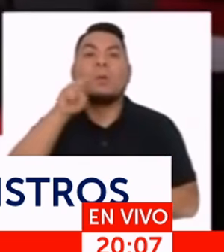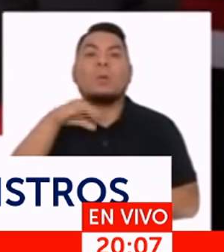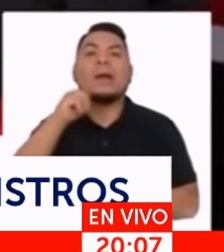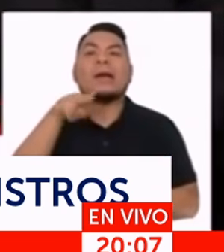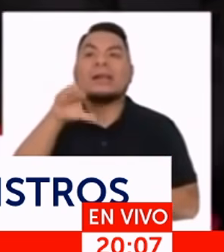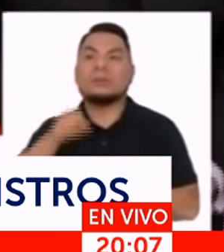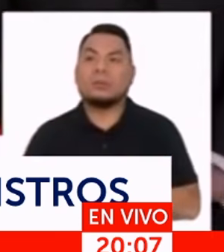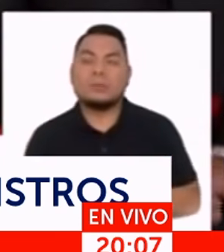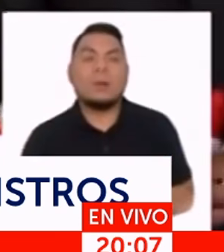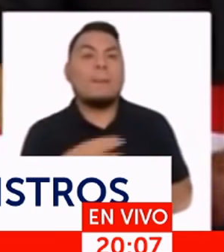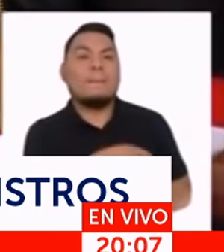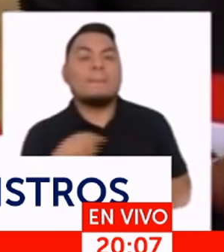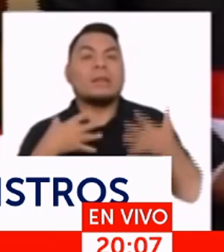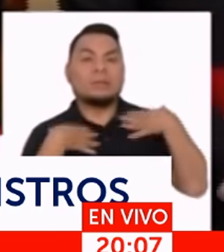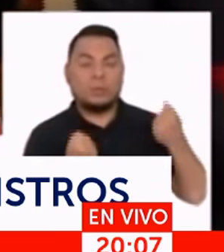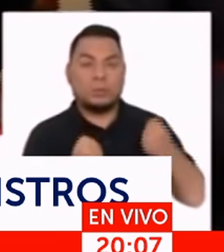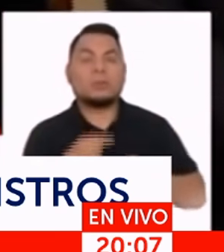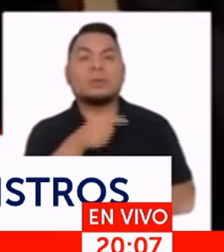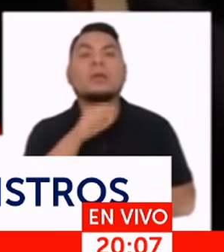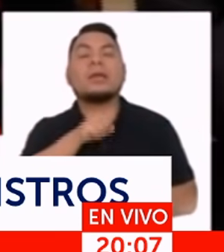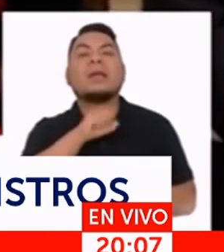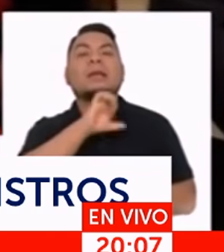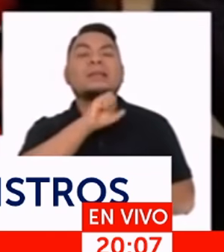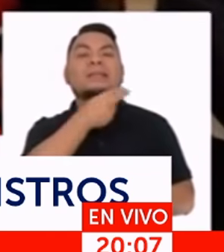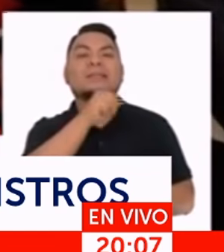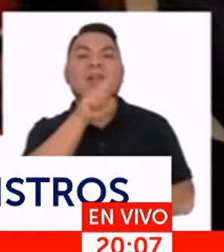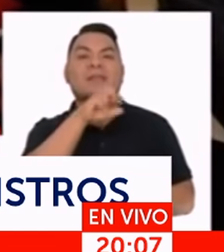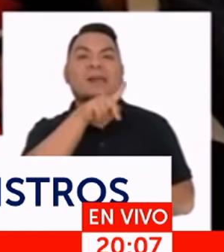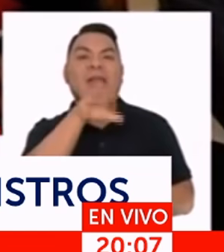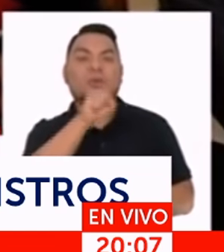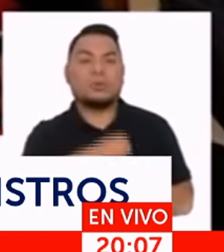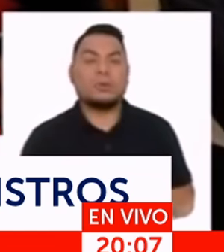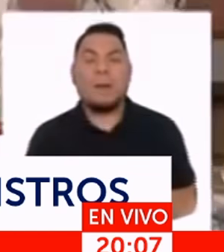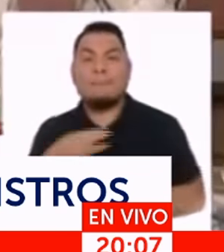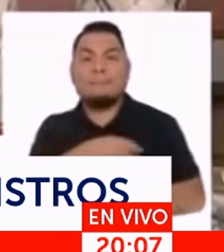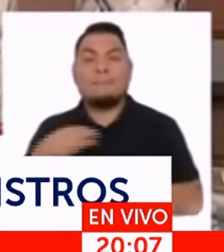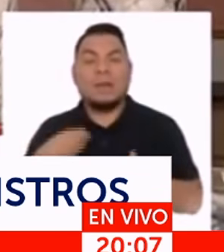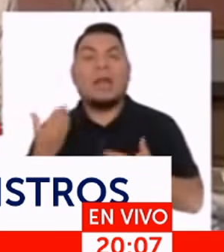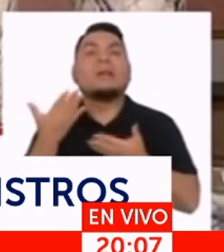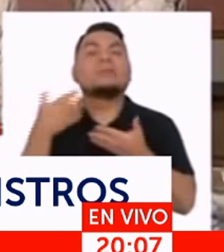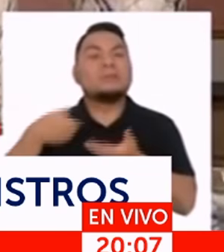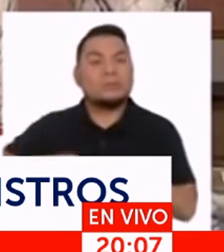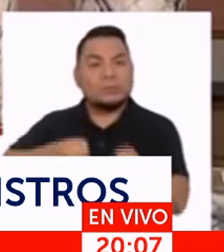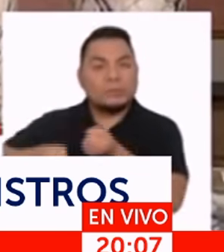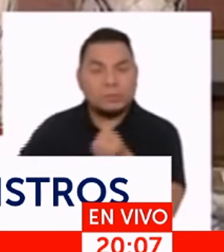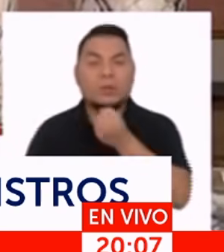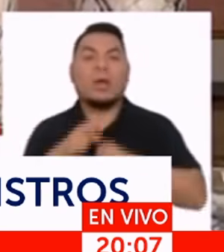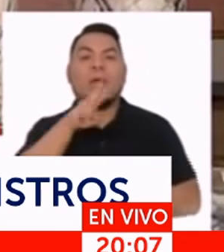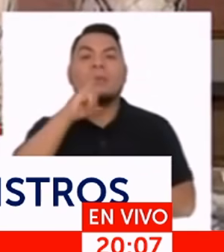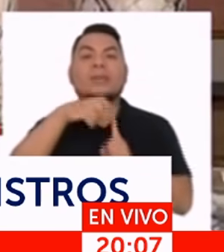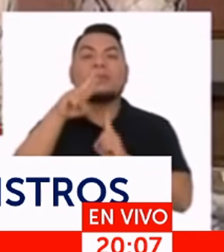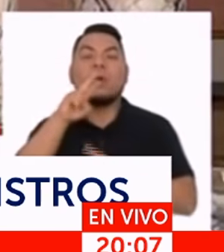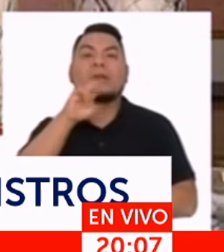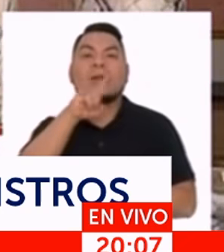Raúl Cadillo León. Ministerio de Salud, Hernando Ismael Ceballos Flores. Ministerio de Desarrollo Agrario y Riego, Víctor